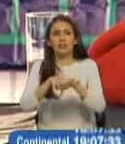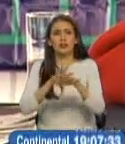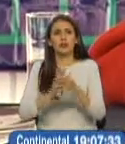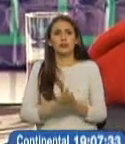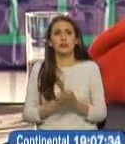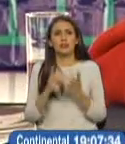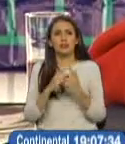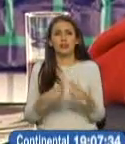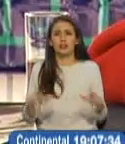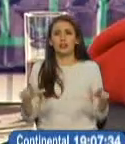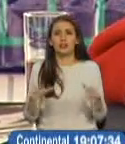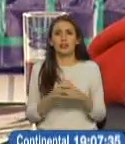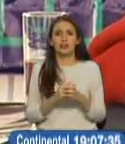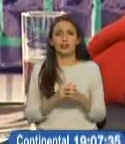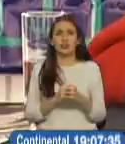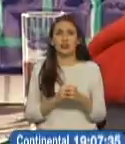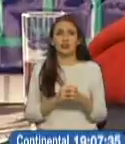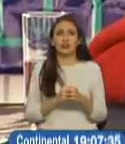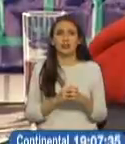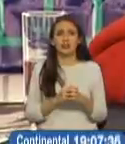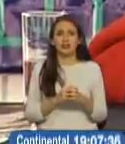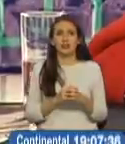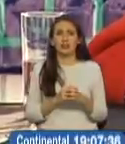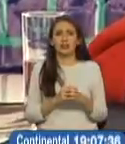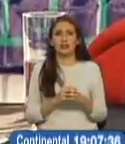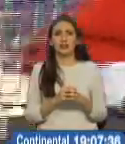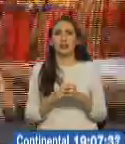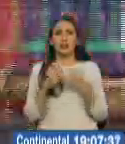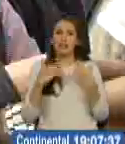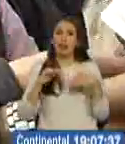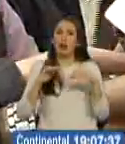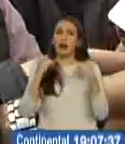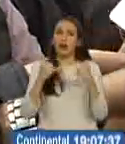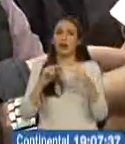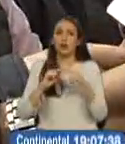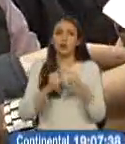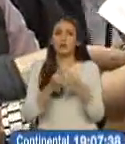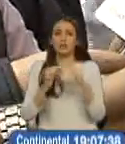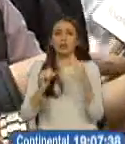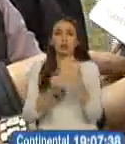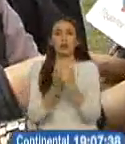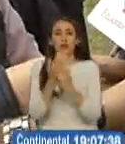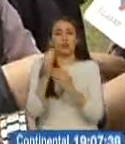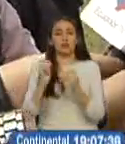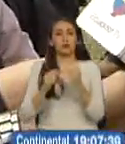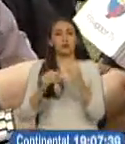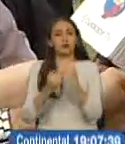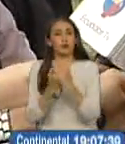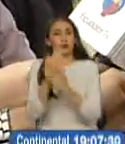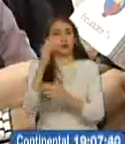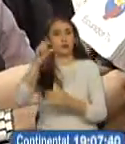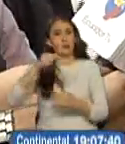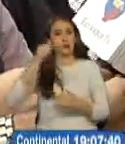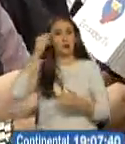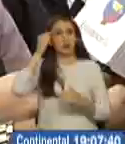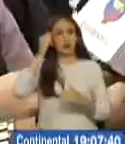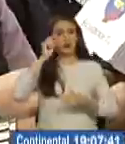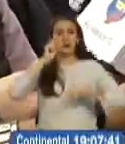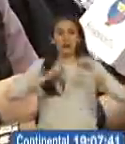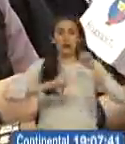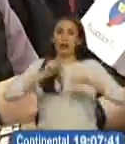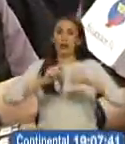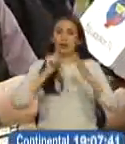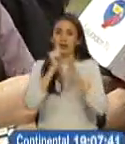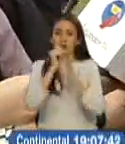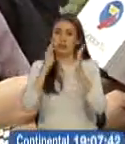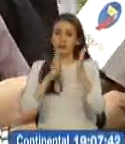libremente. Y la idea es comenzar una nueva era. Algunas propuestas que naturalmente serán analizadas por el